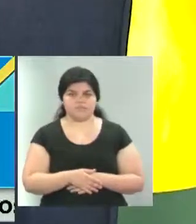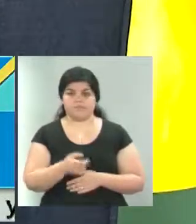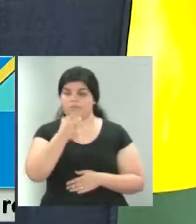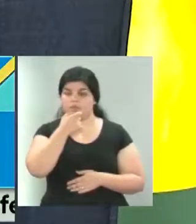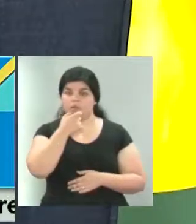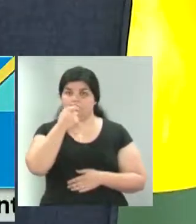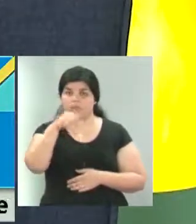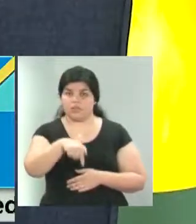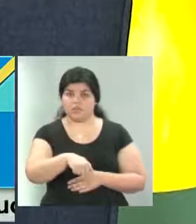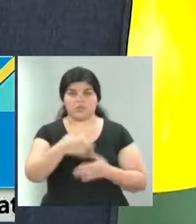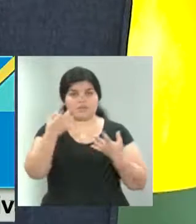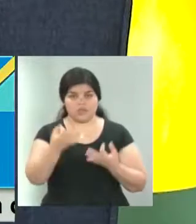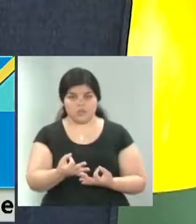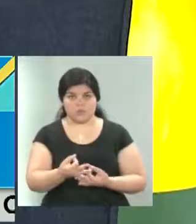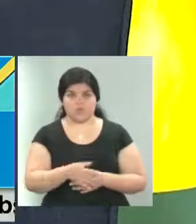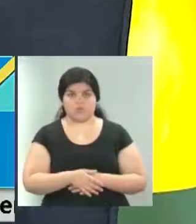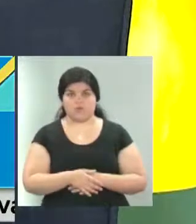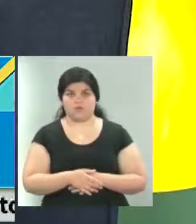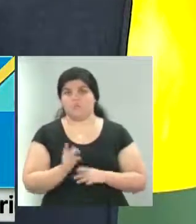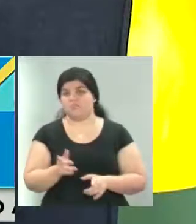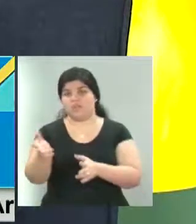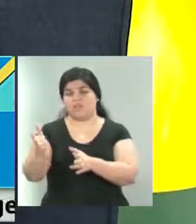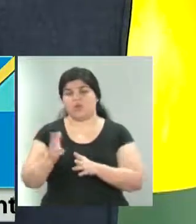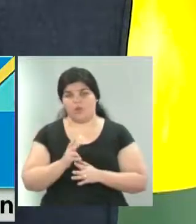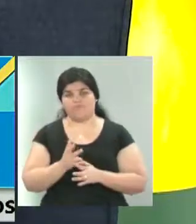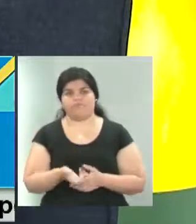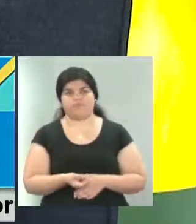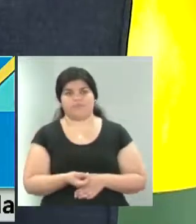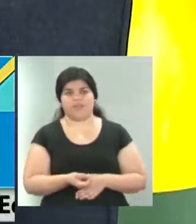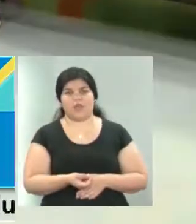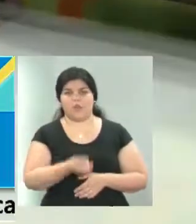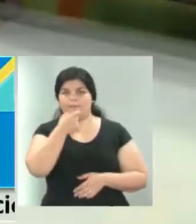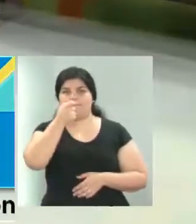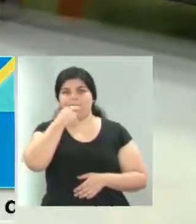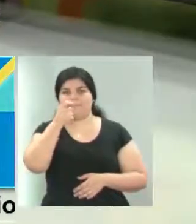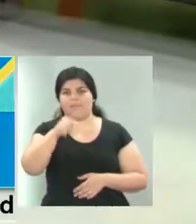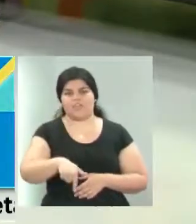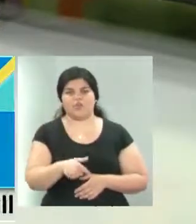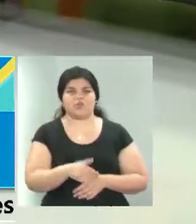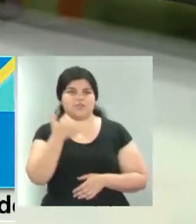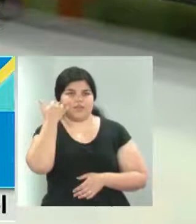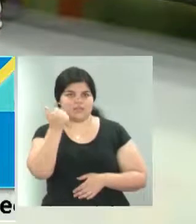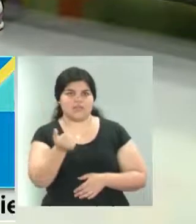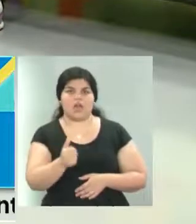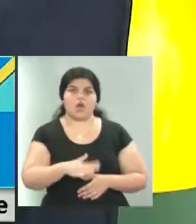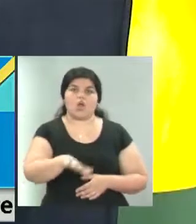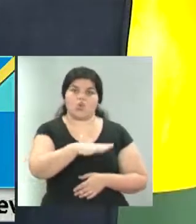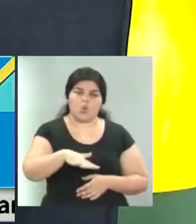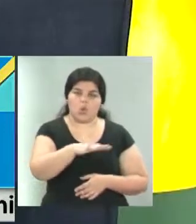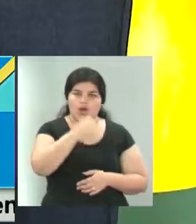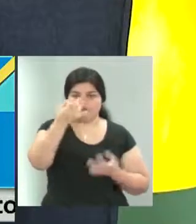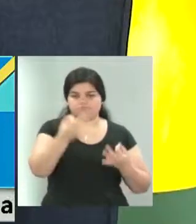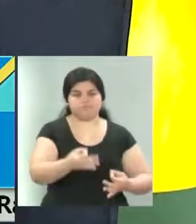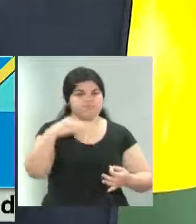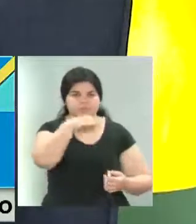algunas garantías, pues Mendoza ya, como dicen los chicos, garpa en general. Sí, eso te iba a decir. Tiene buena hotelería, infraestructura, tiene